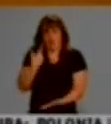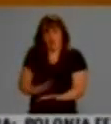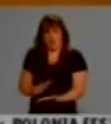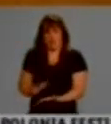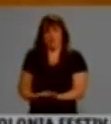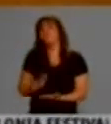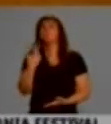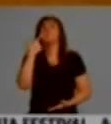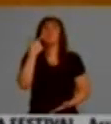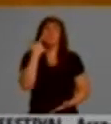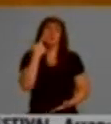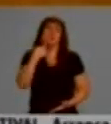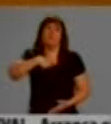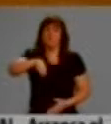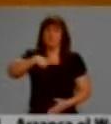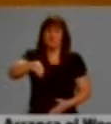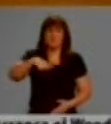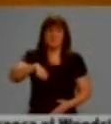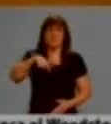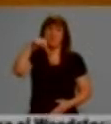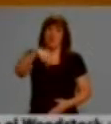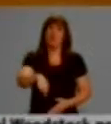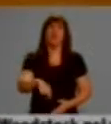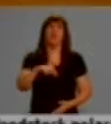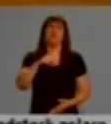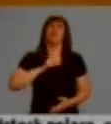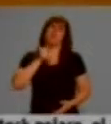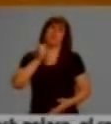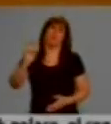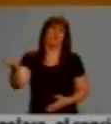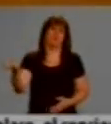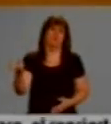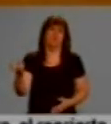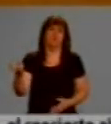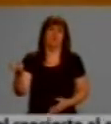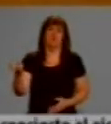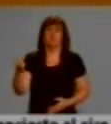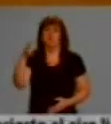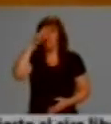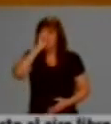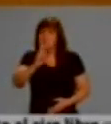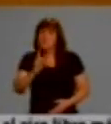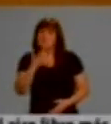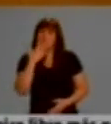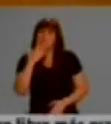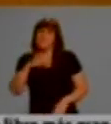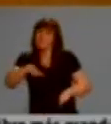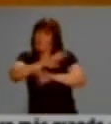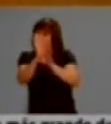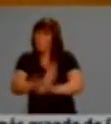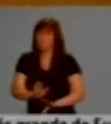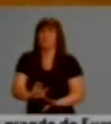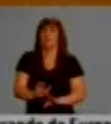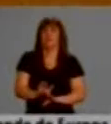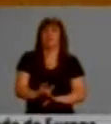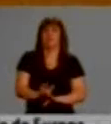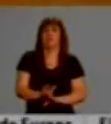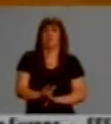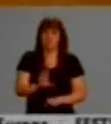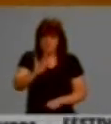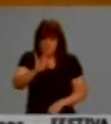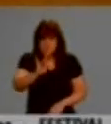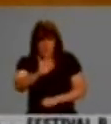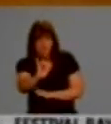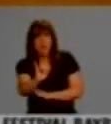Mire, presidente, tiene usted hoy otra oportunidad. No sé si la última. Sí, la